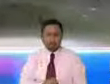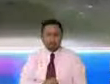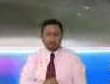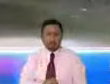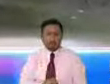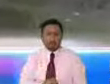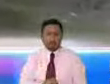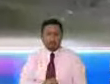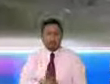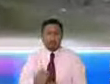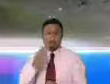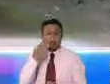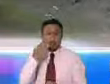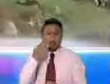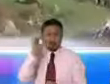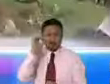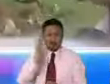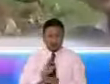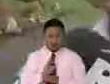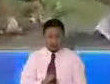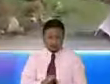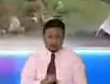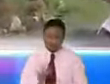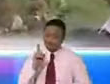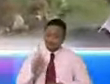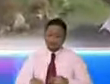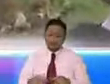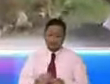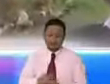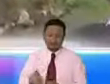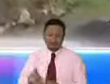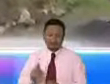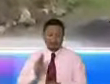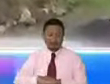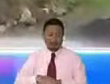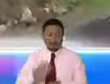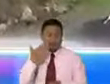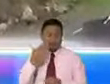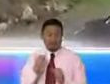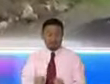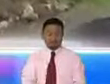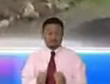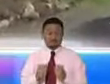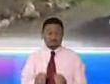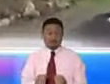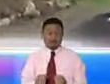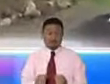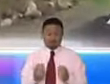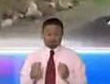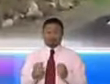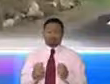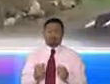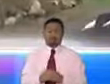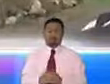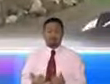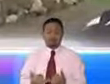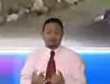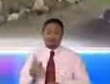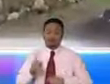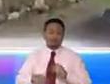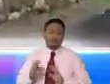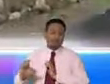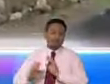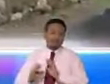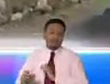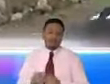la progenitora. La madre se ha estado bastante emocionalmente, como ustedes entenderán, y ella no hay como